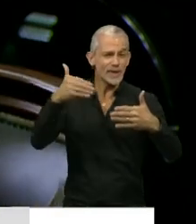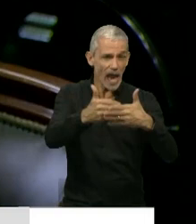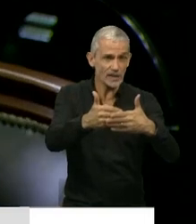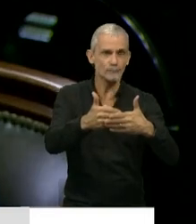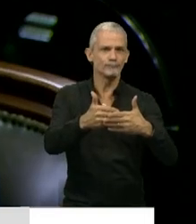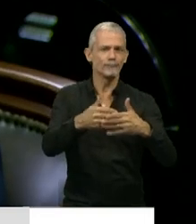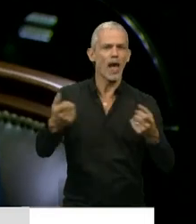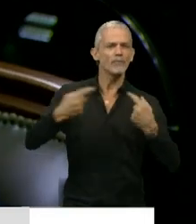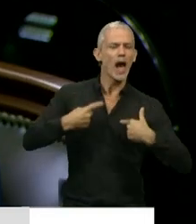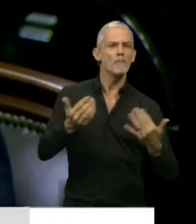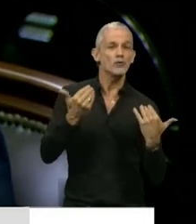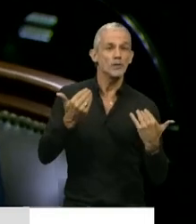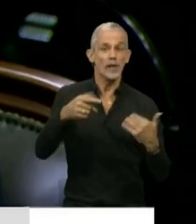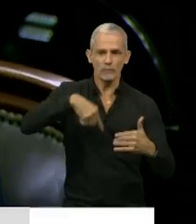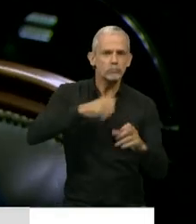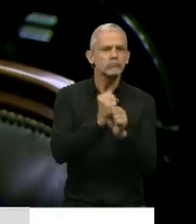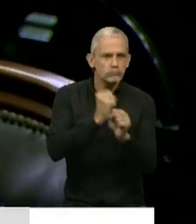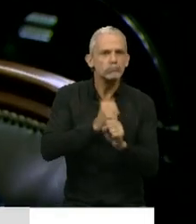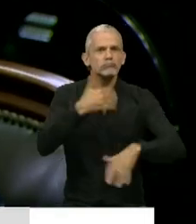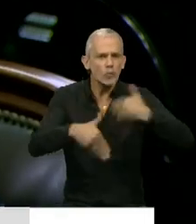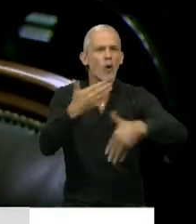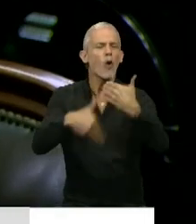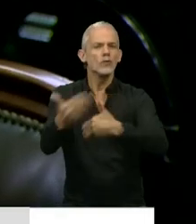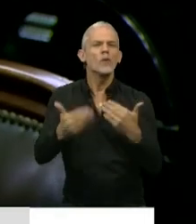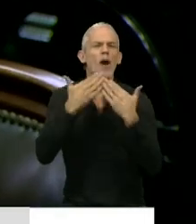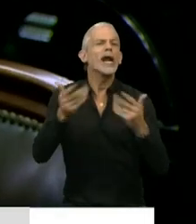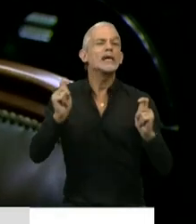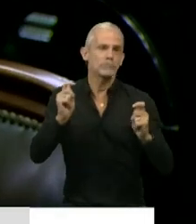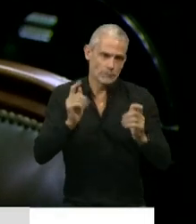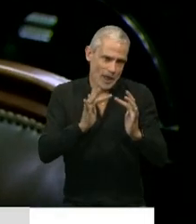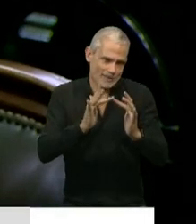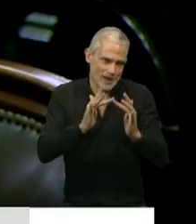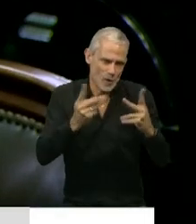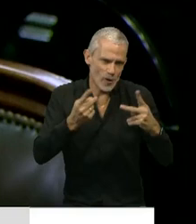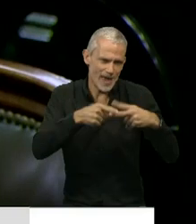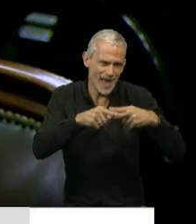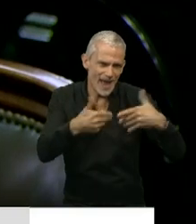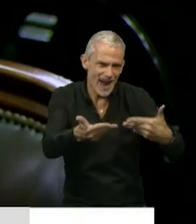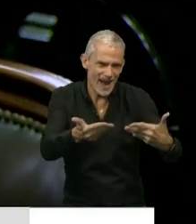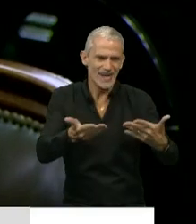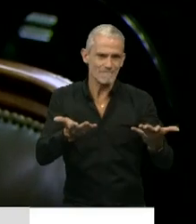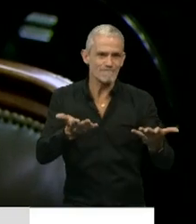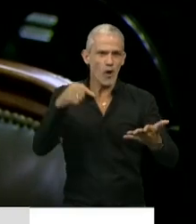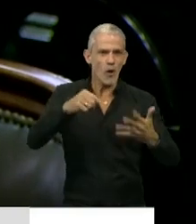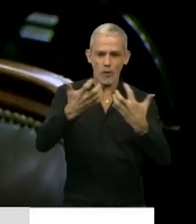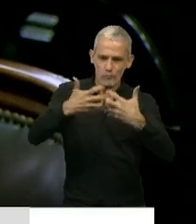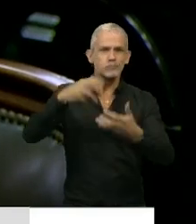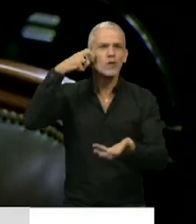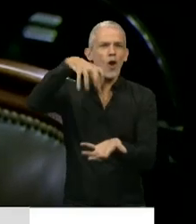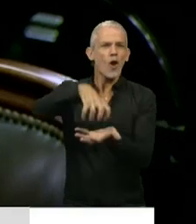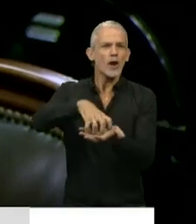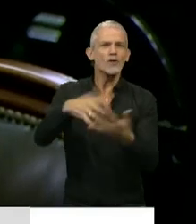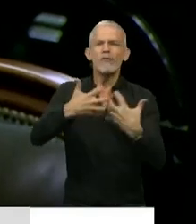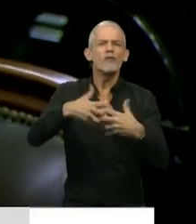ha permitido que sigamos trabajando y que hoy esté funcionando esta institución